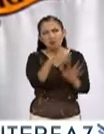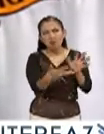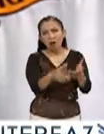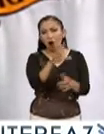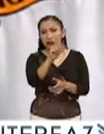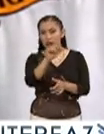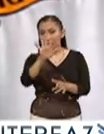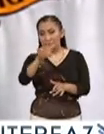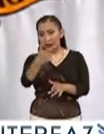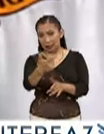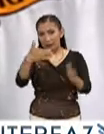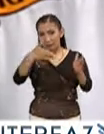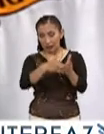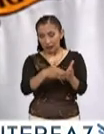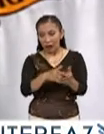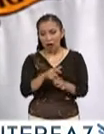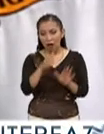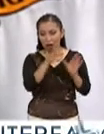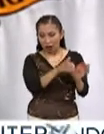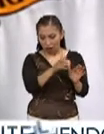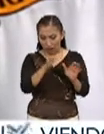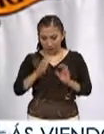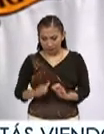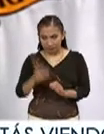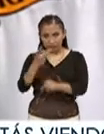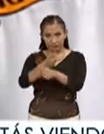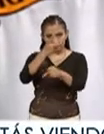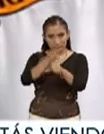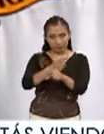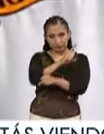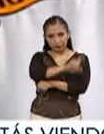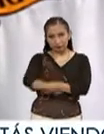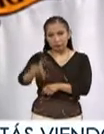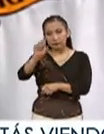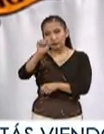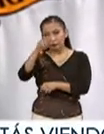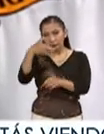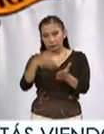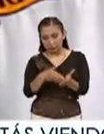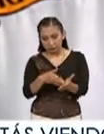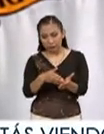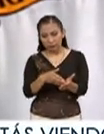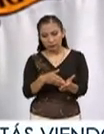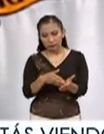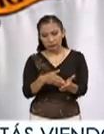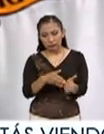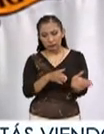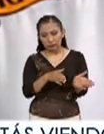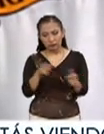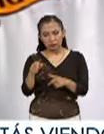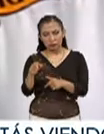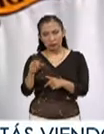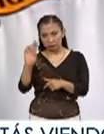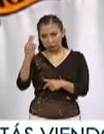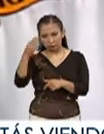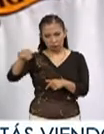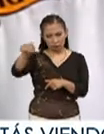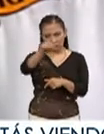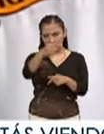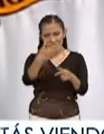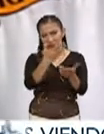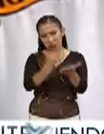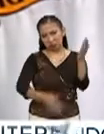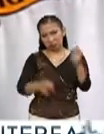ser 87,000. En preparatoria son 120,000. Y en las universidades el